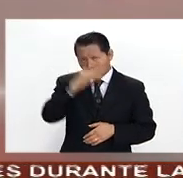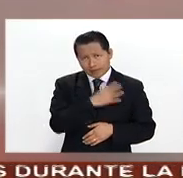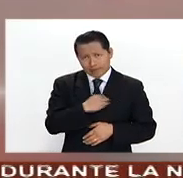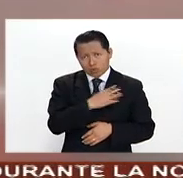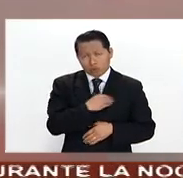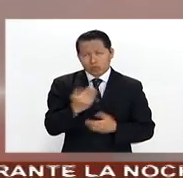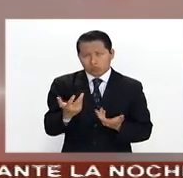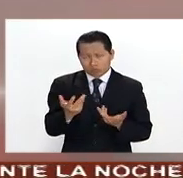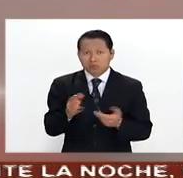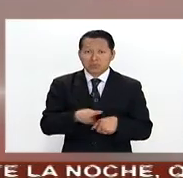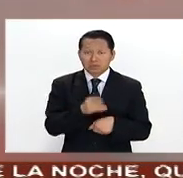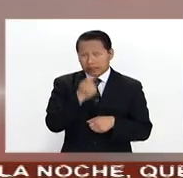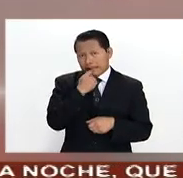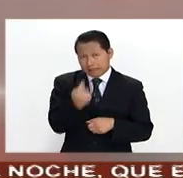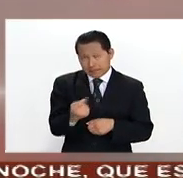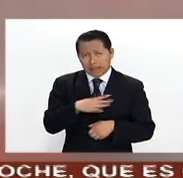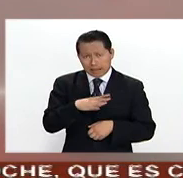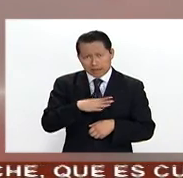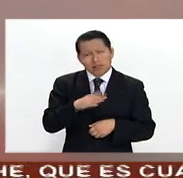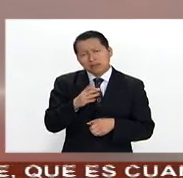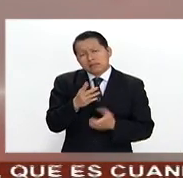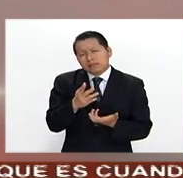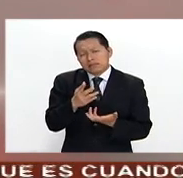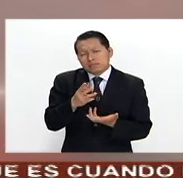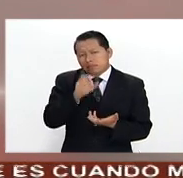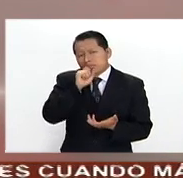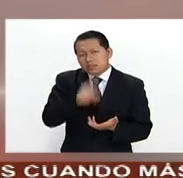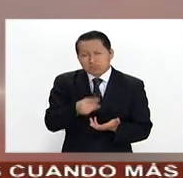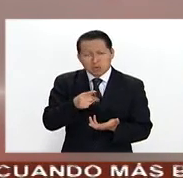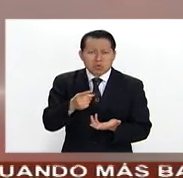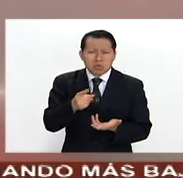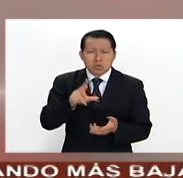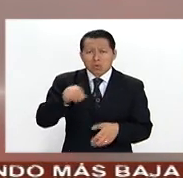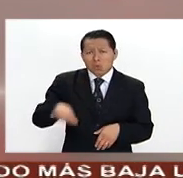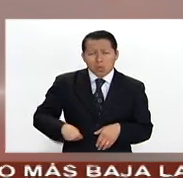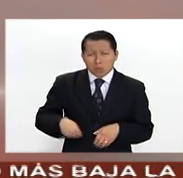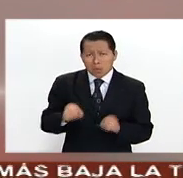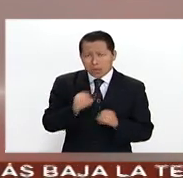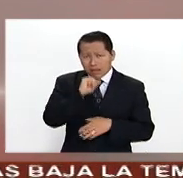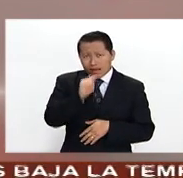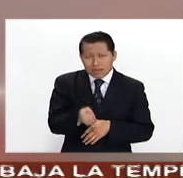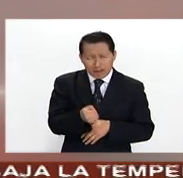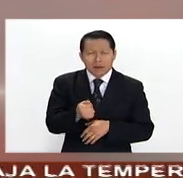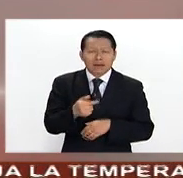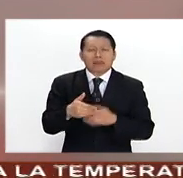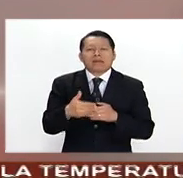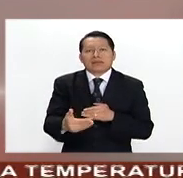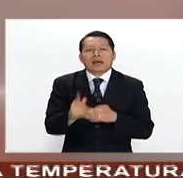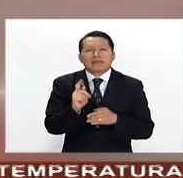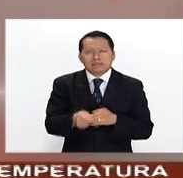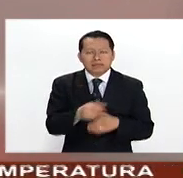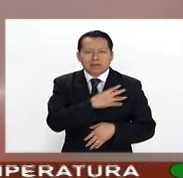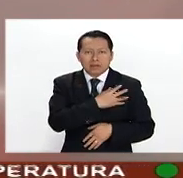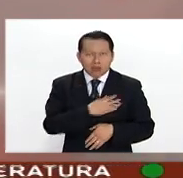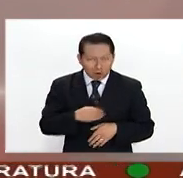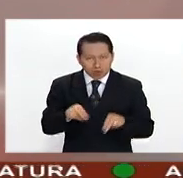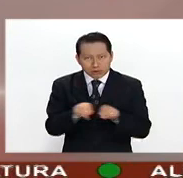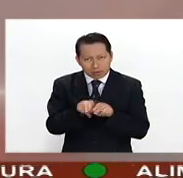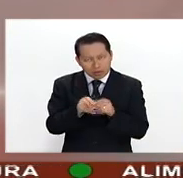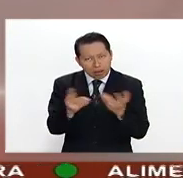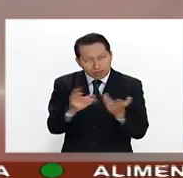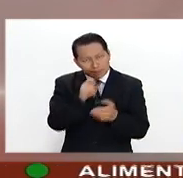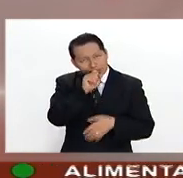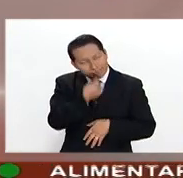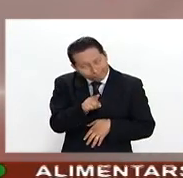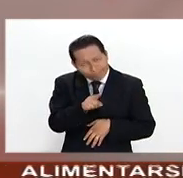Hay niños ahí que son inocentes y que van a pagar el resto de su vida, sus hijos, sus nietos, por lo que él cometió. Entonces él